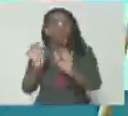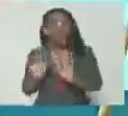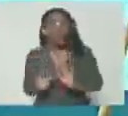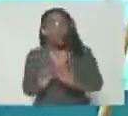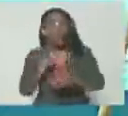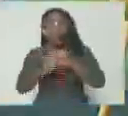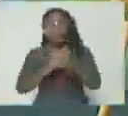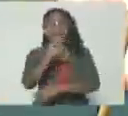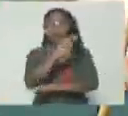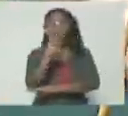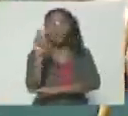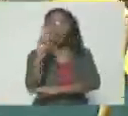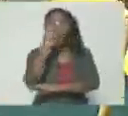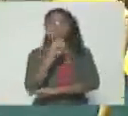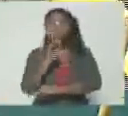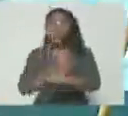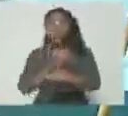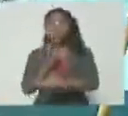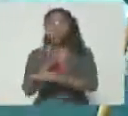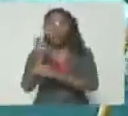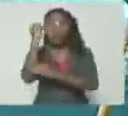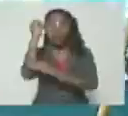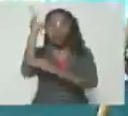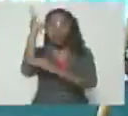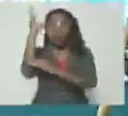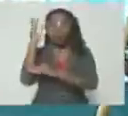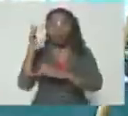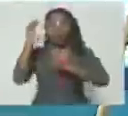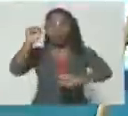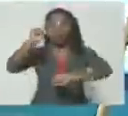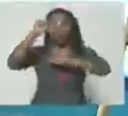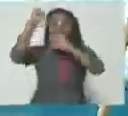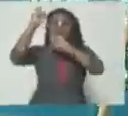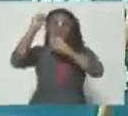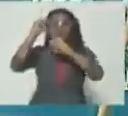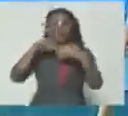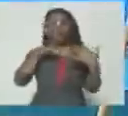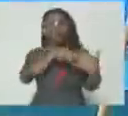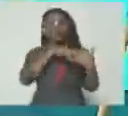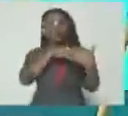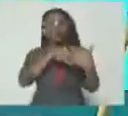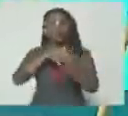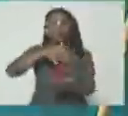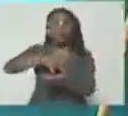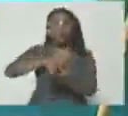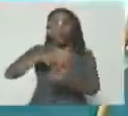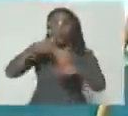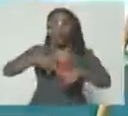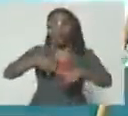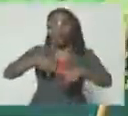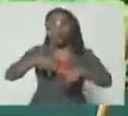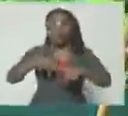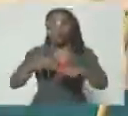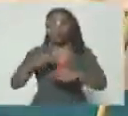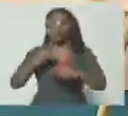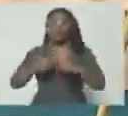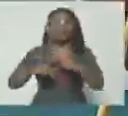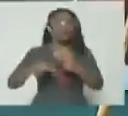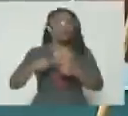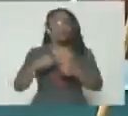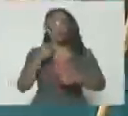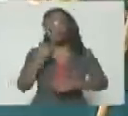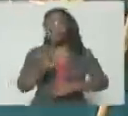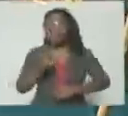hace 200 años fuimos capaces de triunfar en la batalla de Carabobo, hoy más que nunca podemos decir